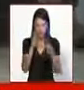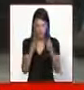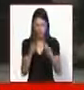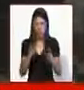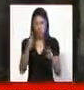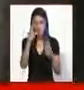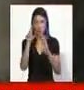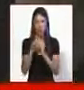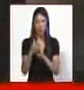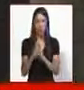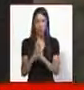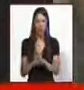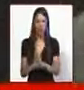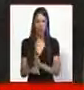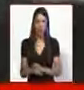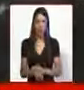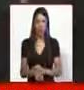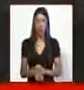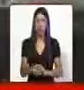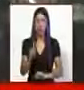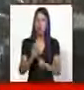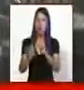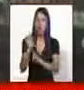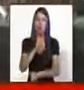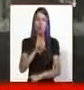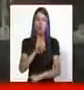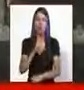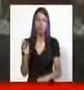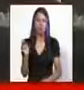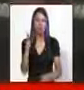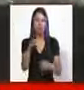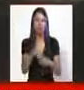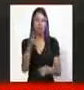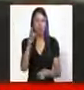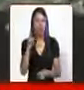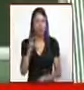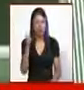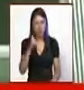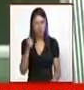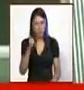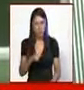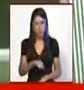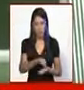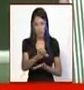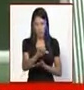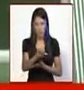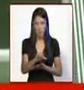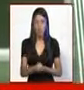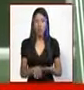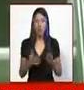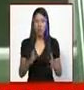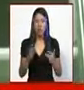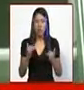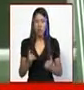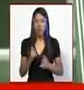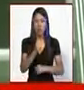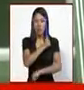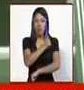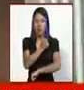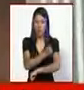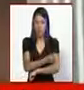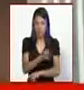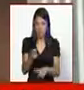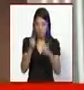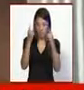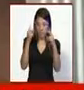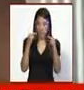fotografías estuvieron por sí involucrados. Se ha determinado, ya tiene conocimiento en la inspectoría del Comando Departamental,